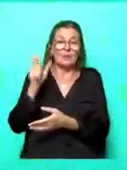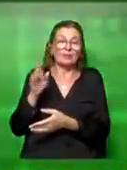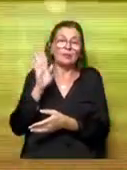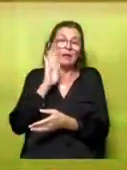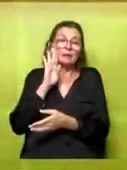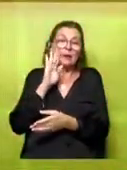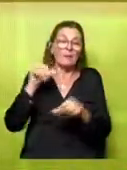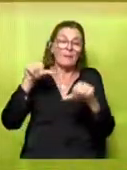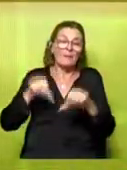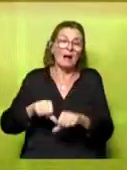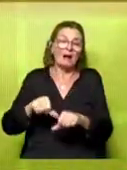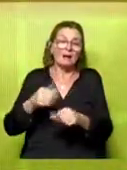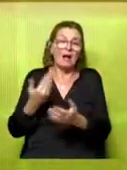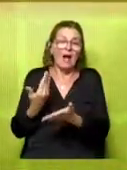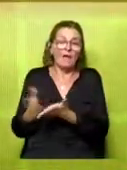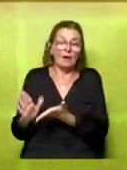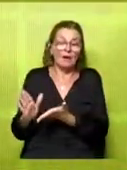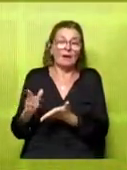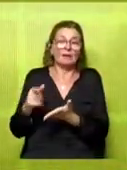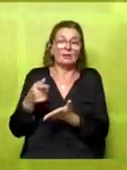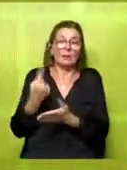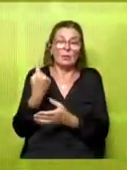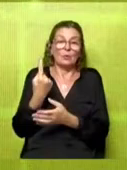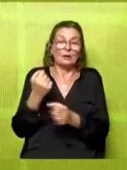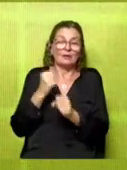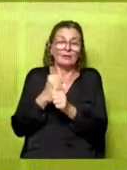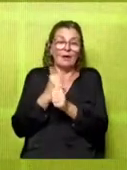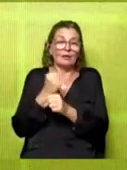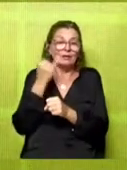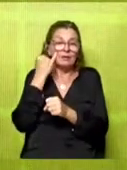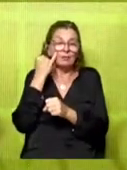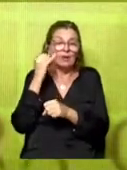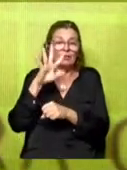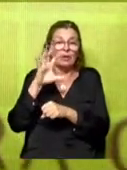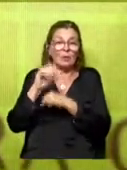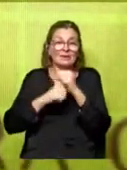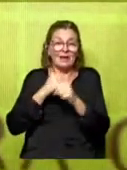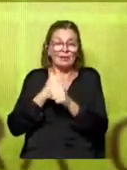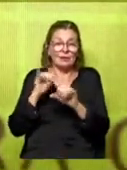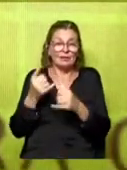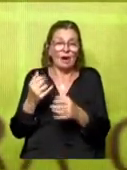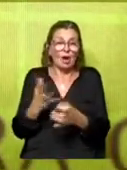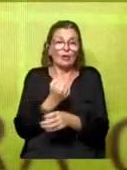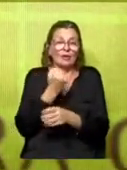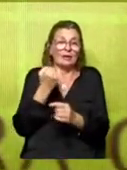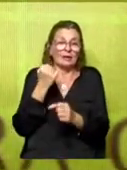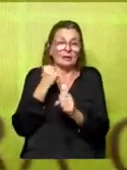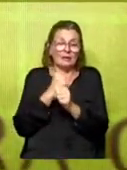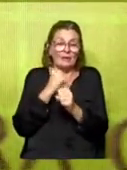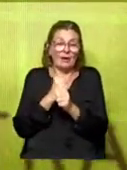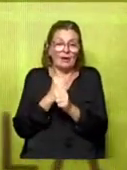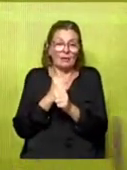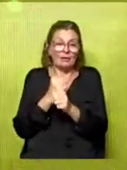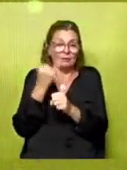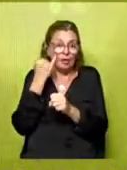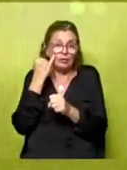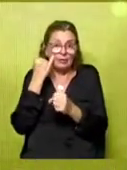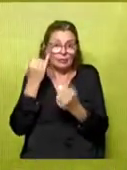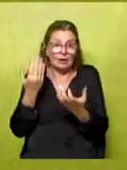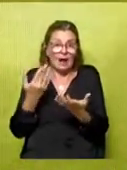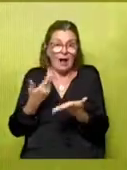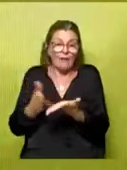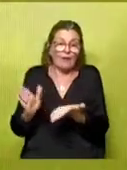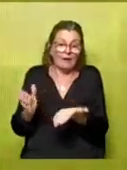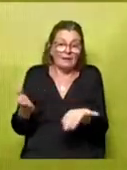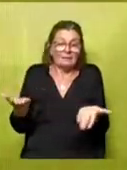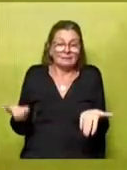está pasando re mal, queda fuera. Si hay una trabajadora sexual con 50 años que ya no consigue trabajo, ni siquiera de trabajo sexual, queda fuera. O